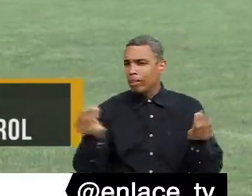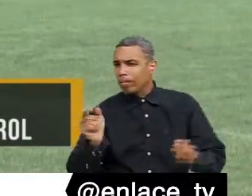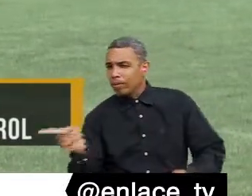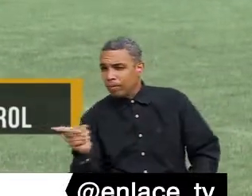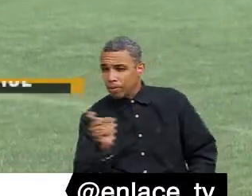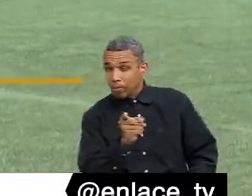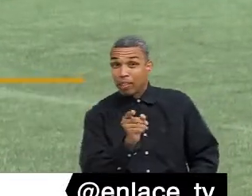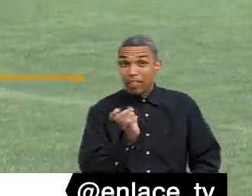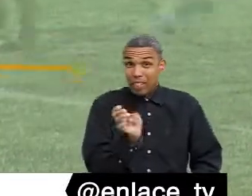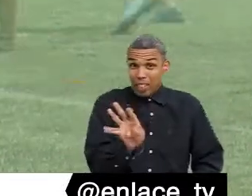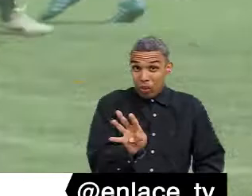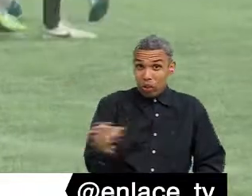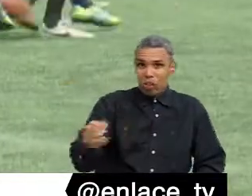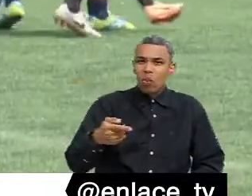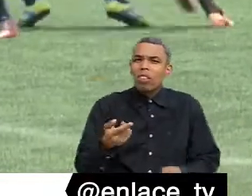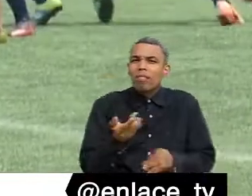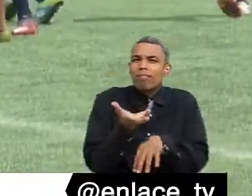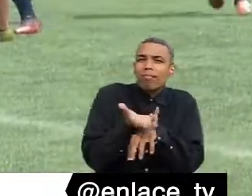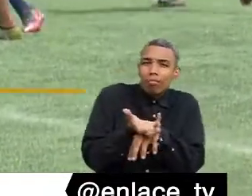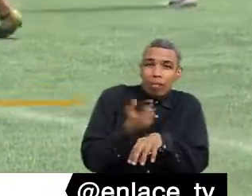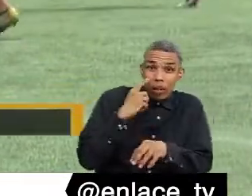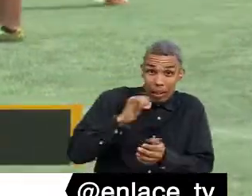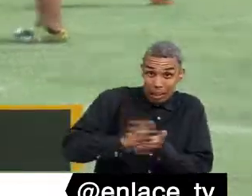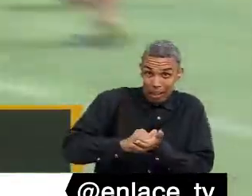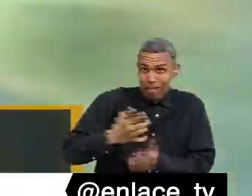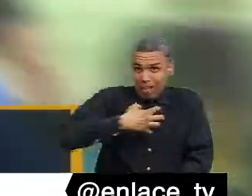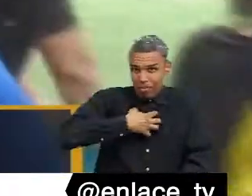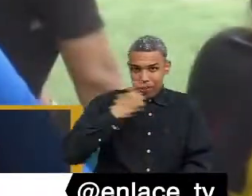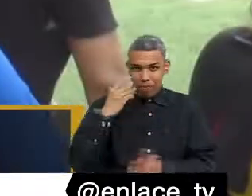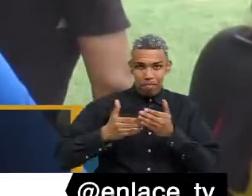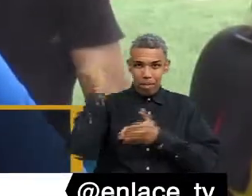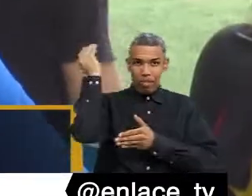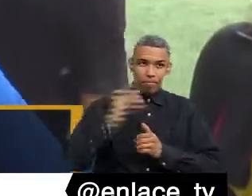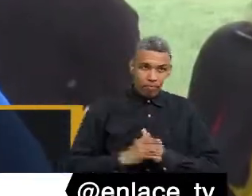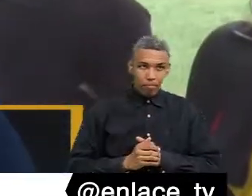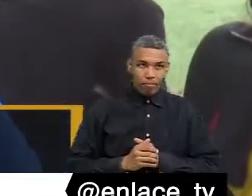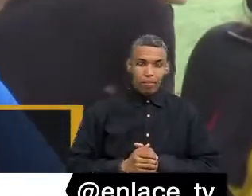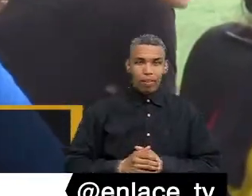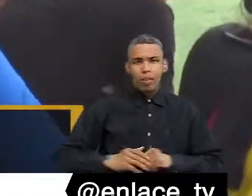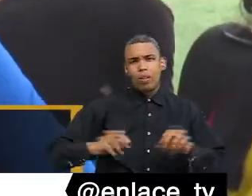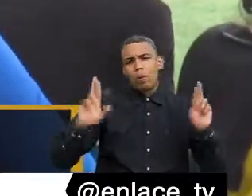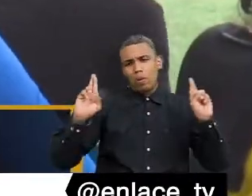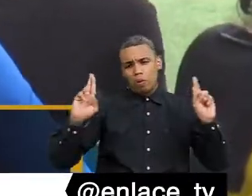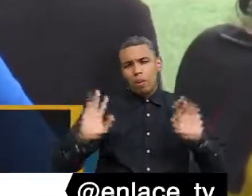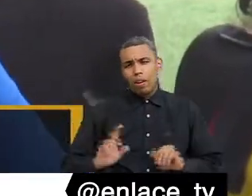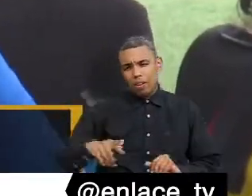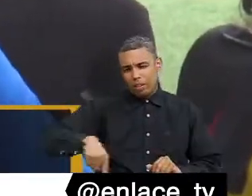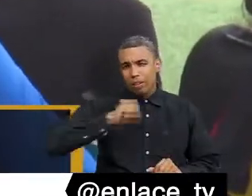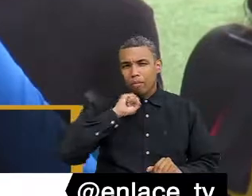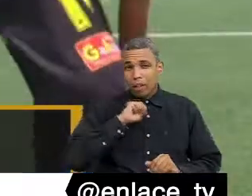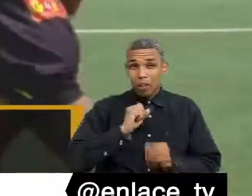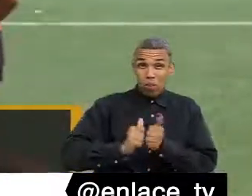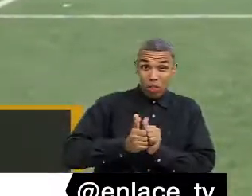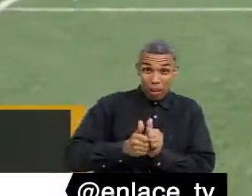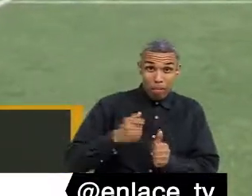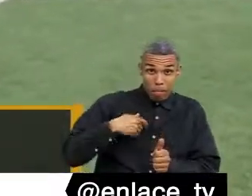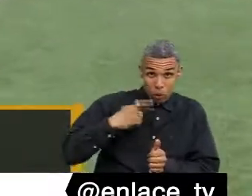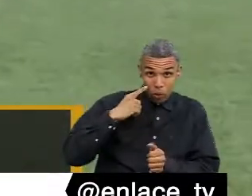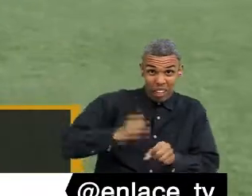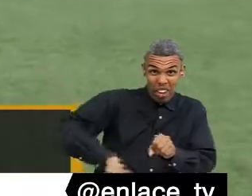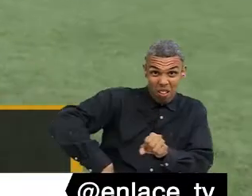contra eco este evento de talla nacional esperamos que nos dé muchos más espacios acá en nuestra ciudad es necesario que nosotros